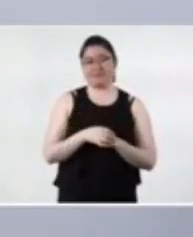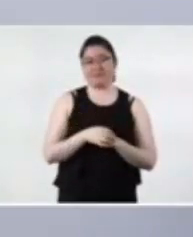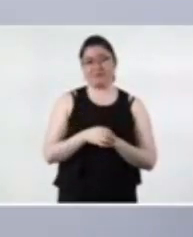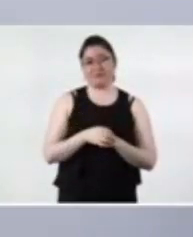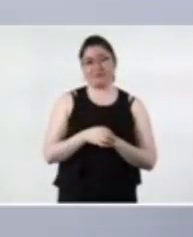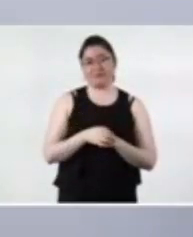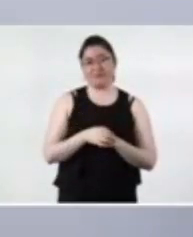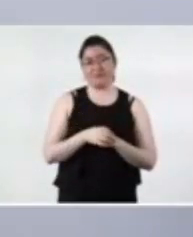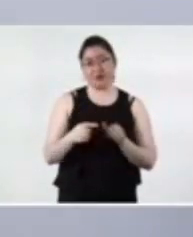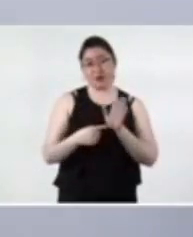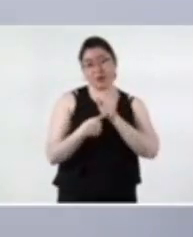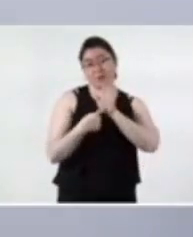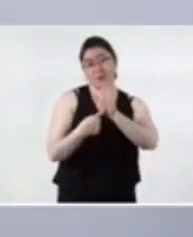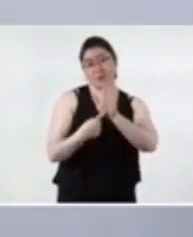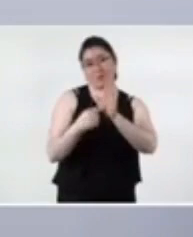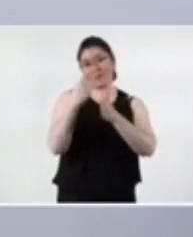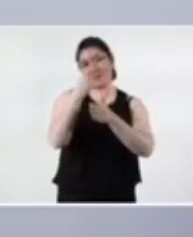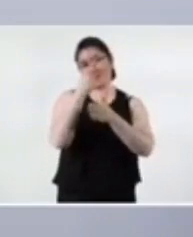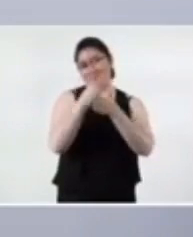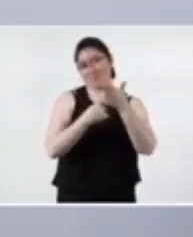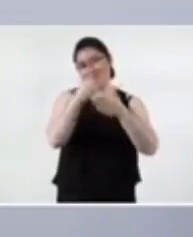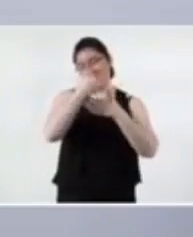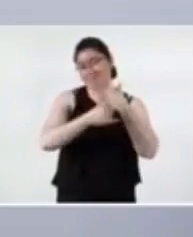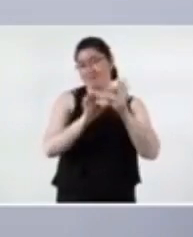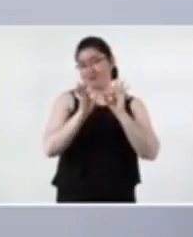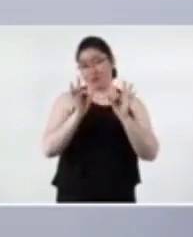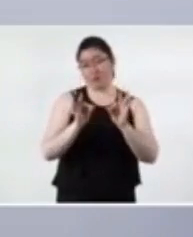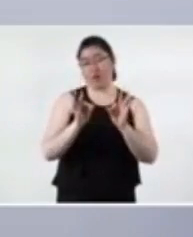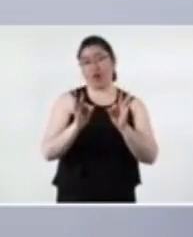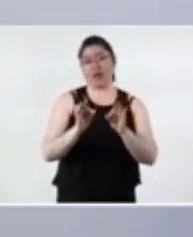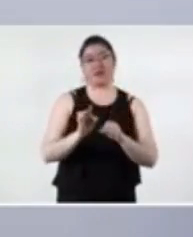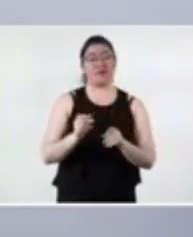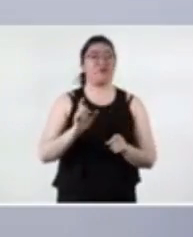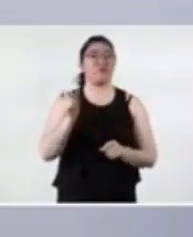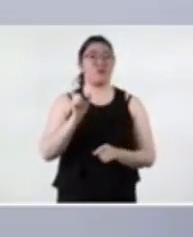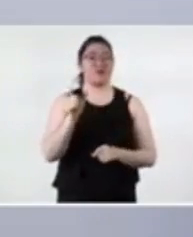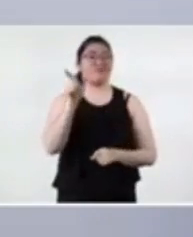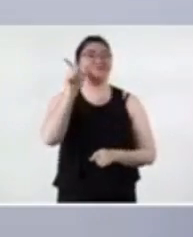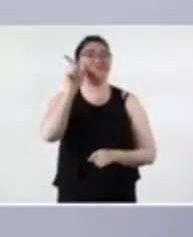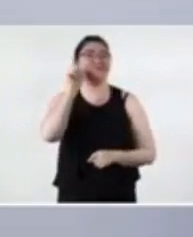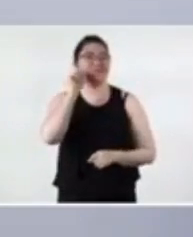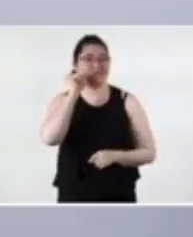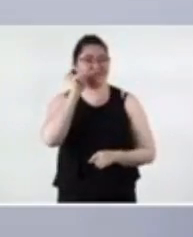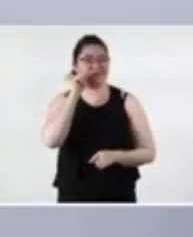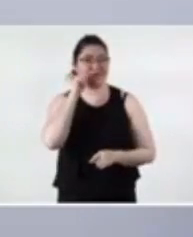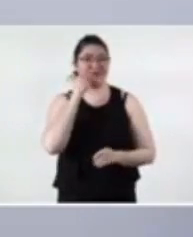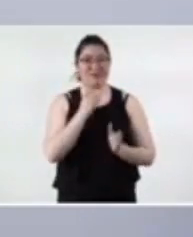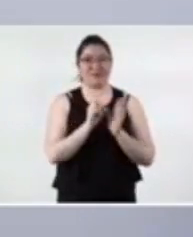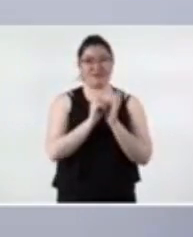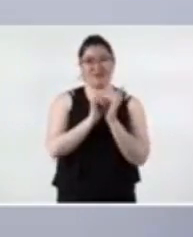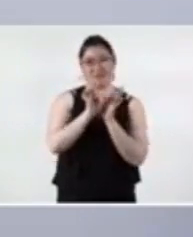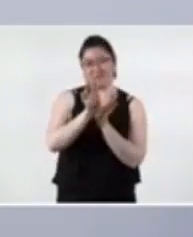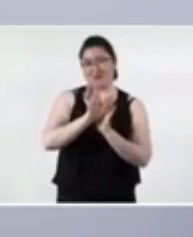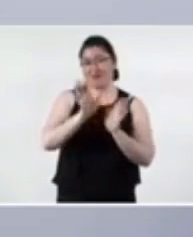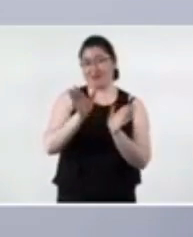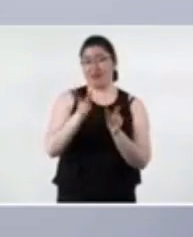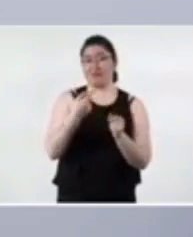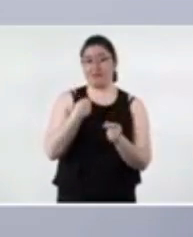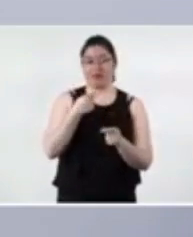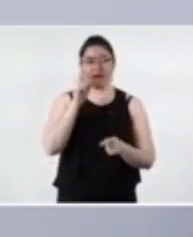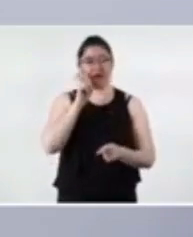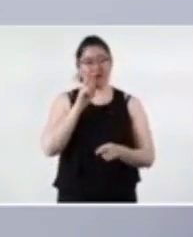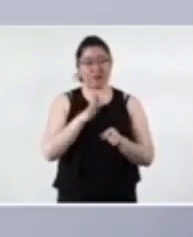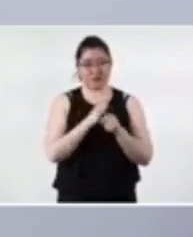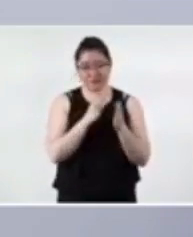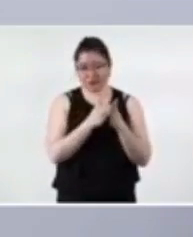la propuesta definitiva. Entonces esto va a salir publicado el día de mañana, a más tardar, para poder dar esta ampliación